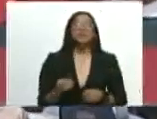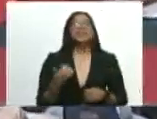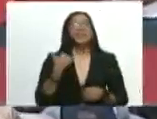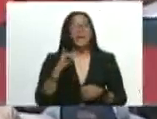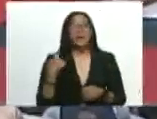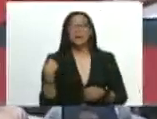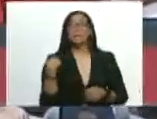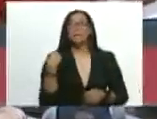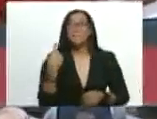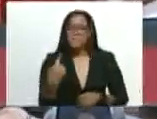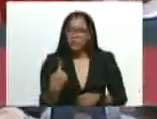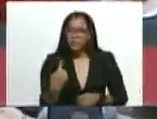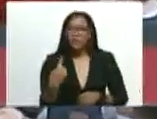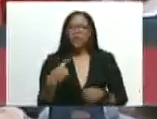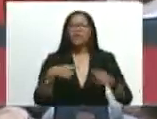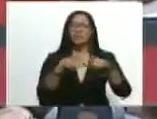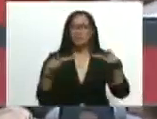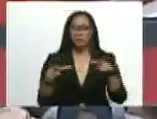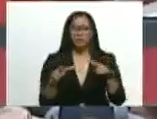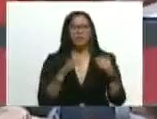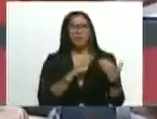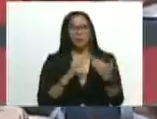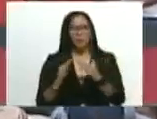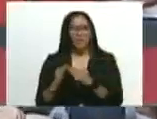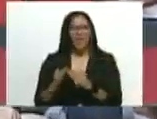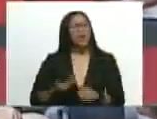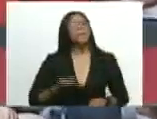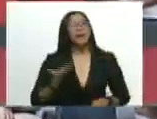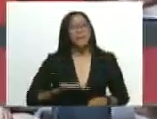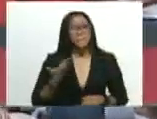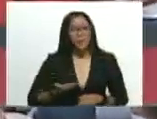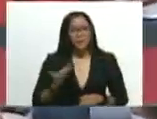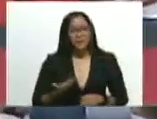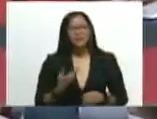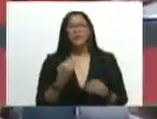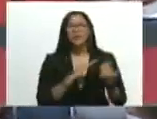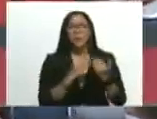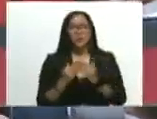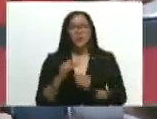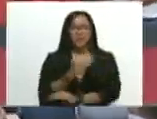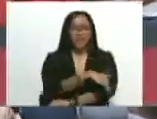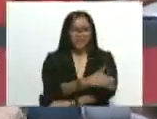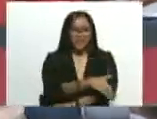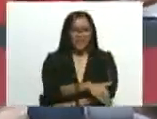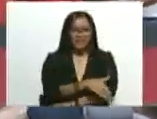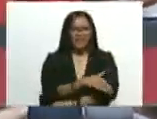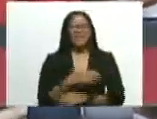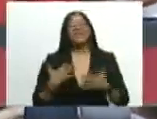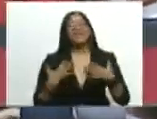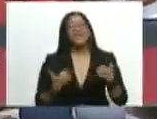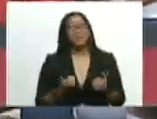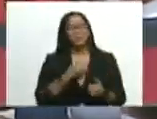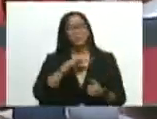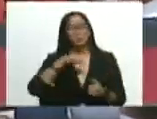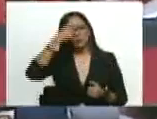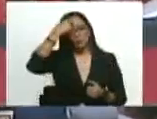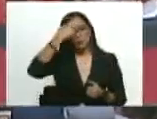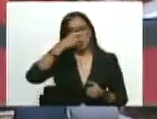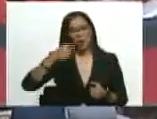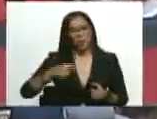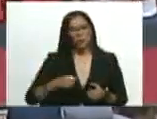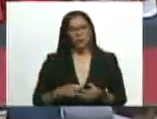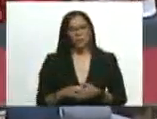que priorizar los casos de las comunidades lo más importante es una comunidad en una calle es la salud de nuestro pueblo